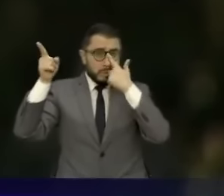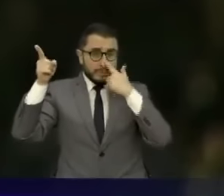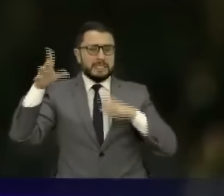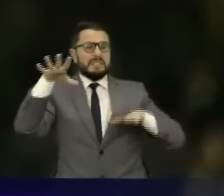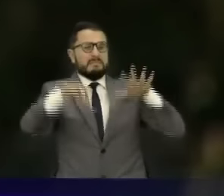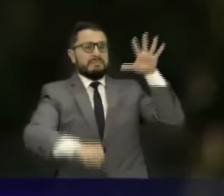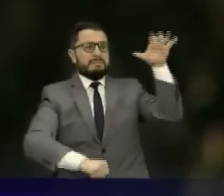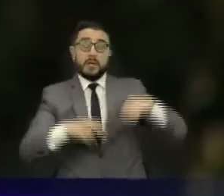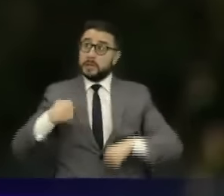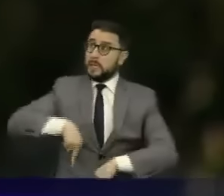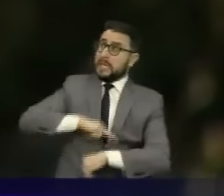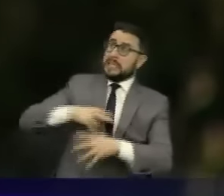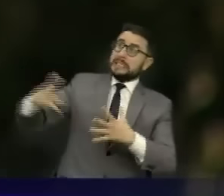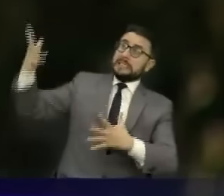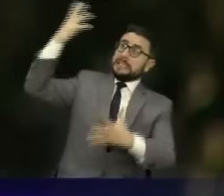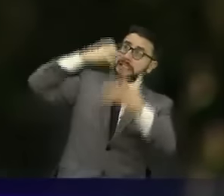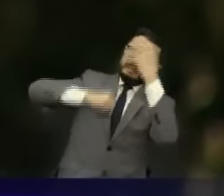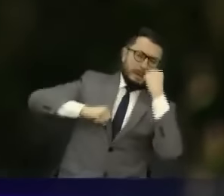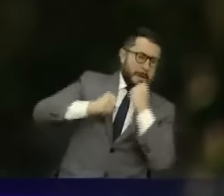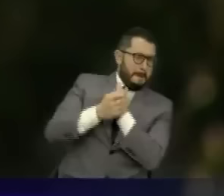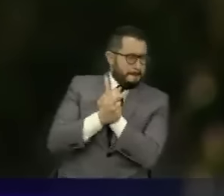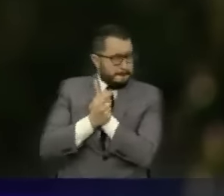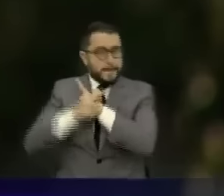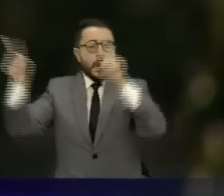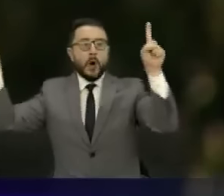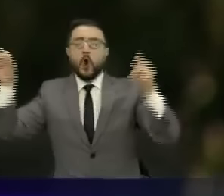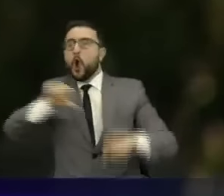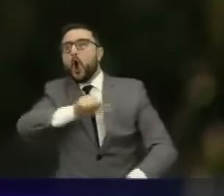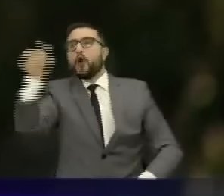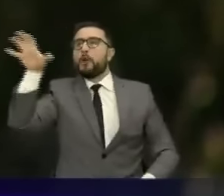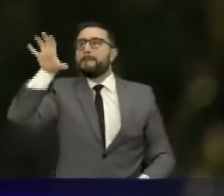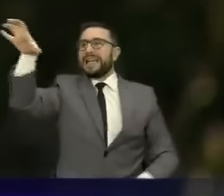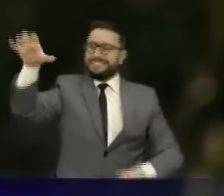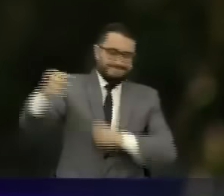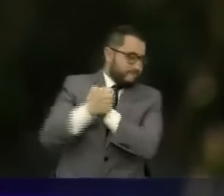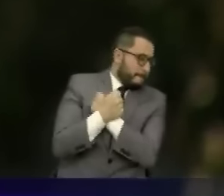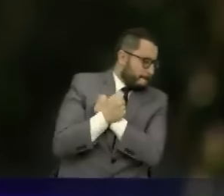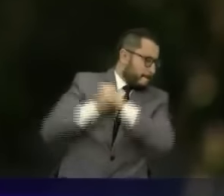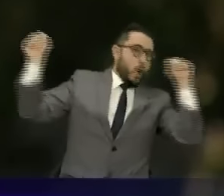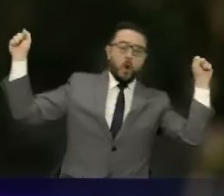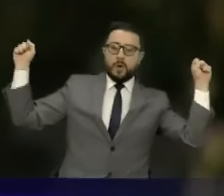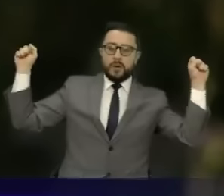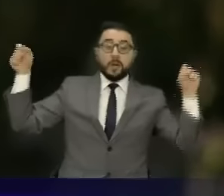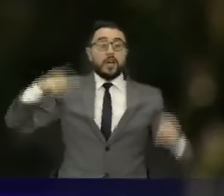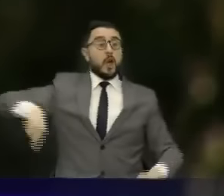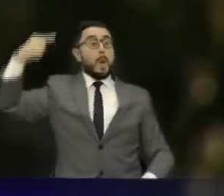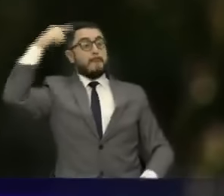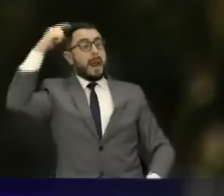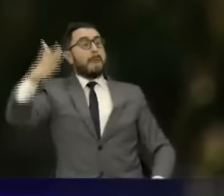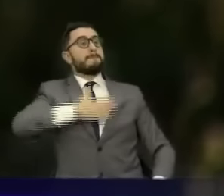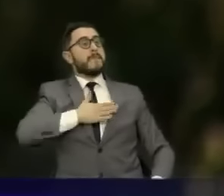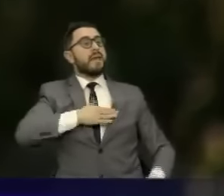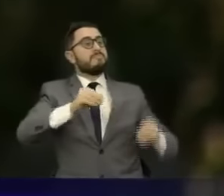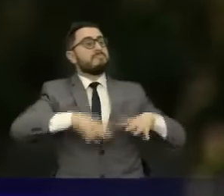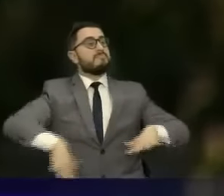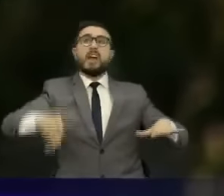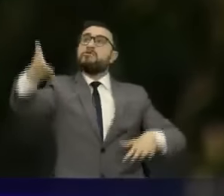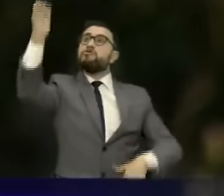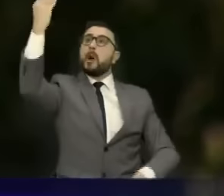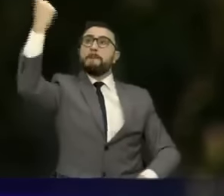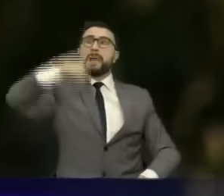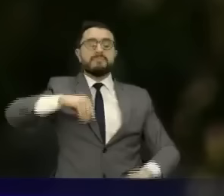estábamos liberando de una potencia extranjera que creía que esta era su tierra también, por designio